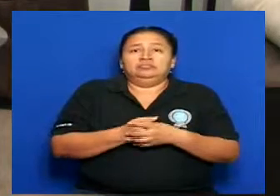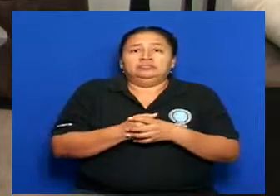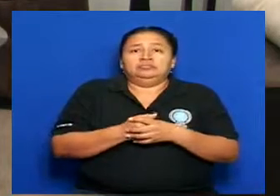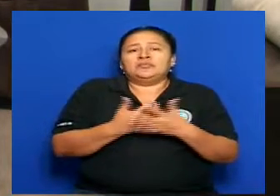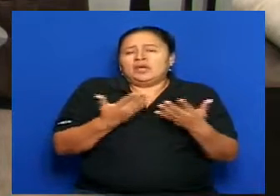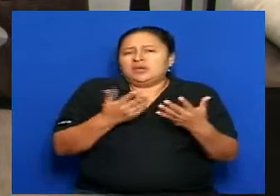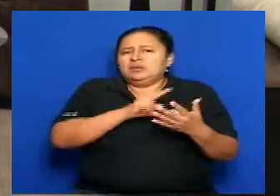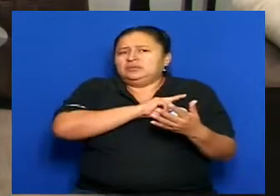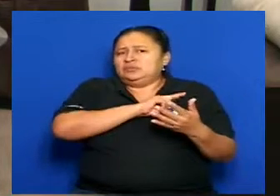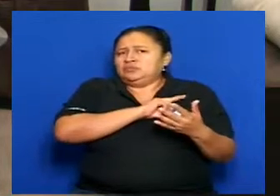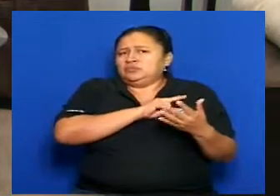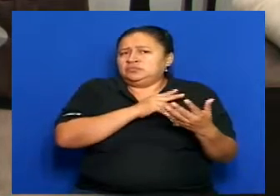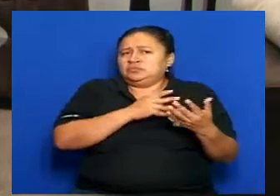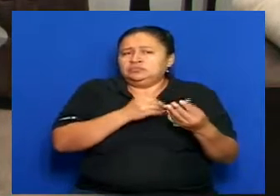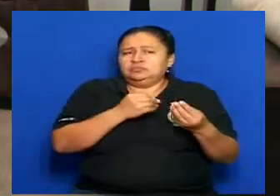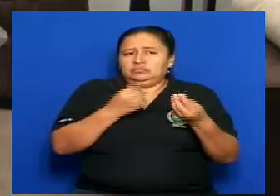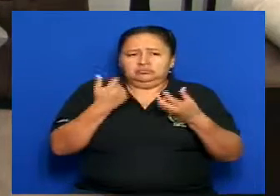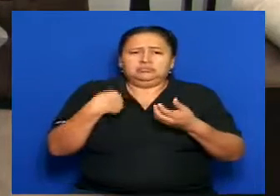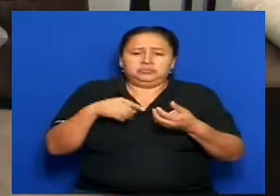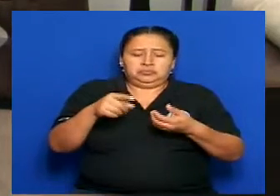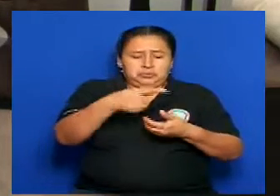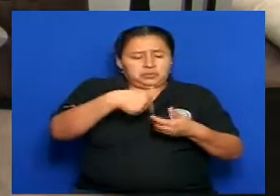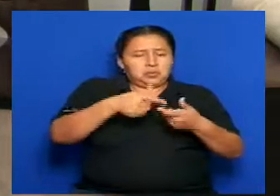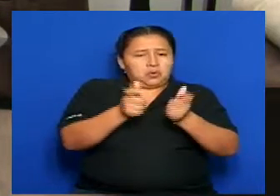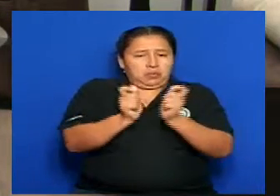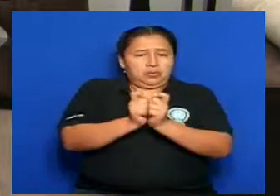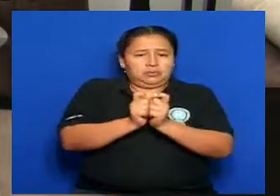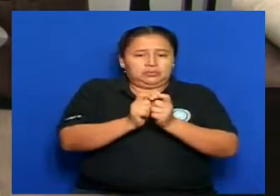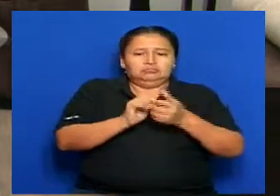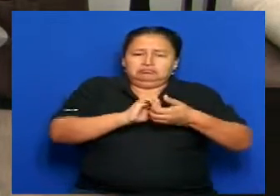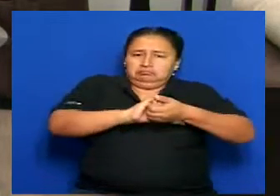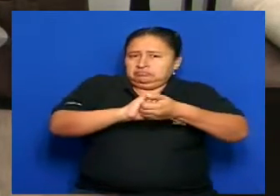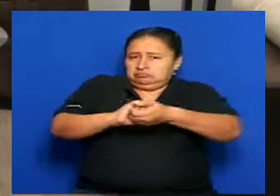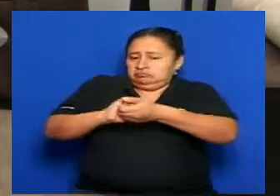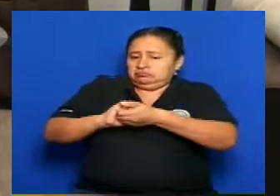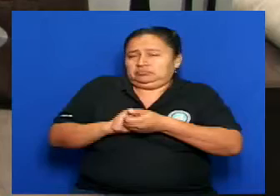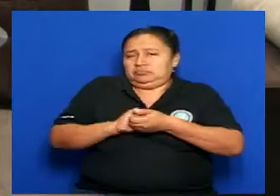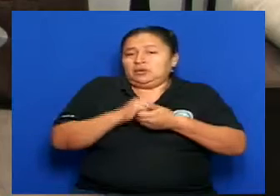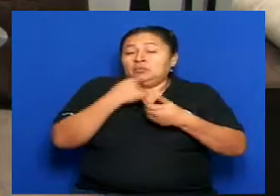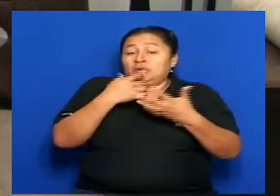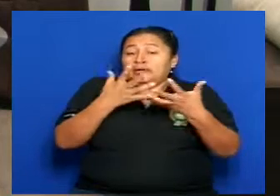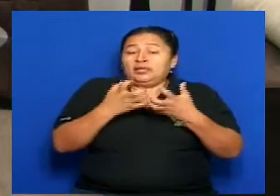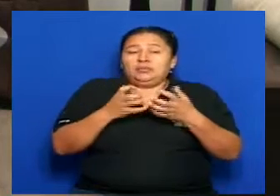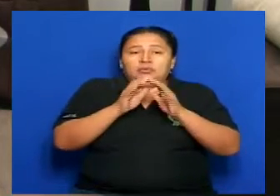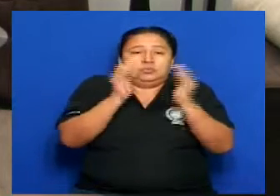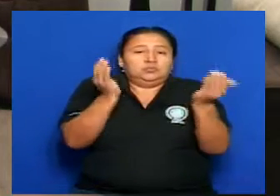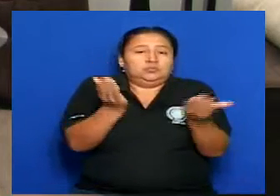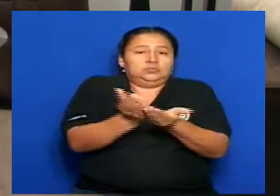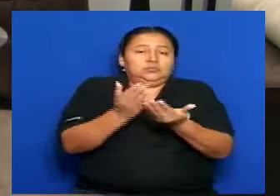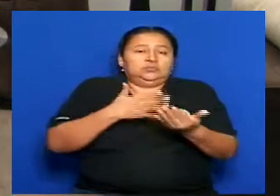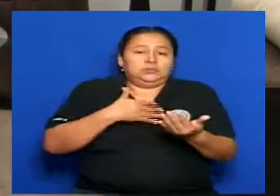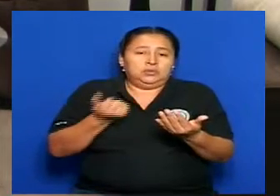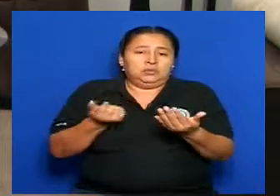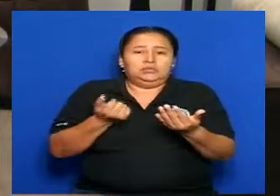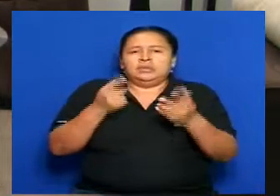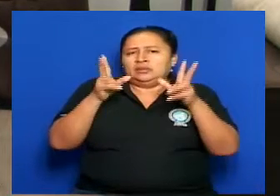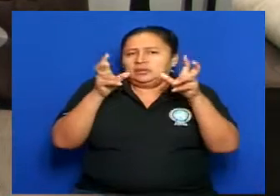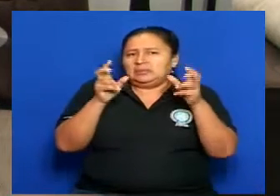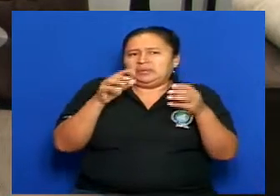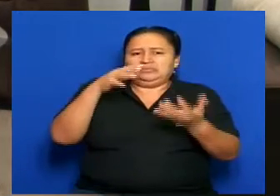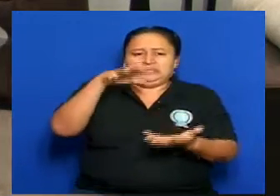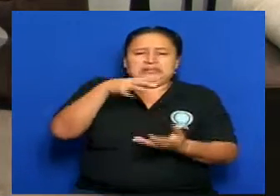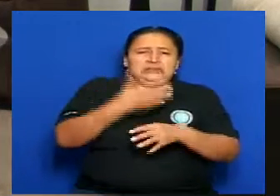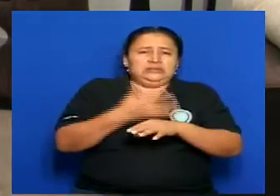una gran amistad entre el grupo porque todos queremos un mundo mejor porque todo con el tema del cambio